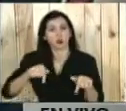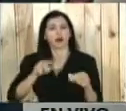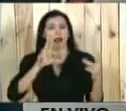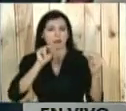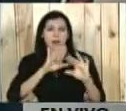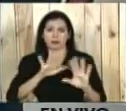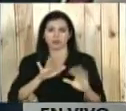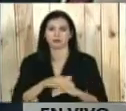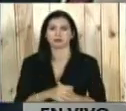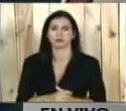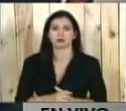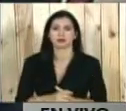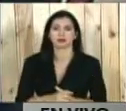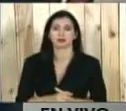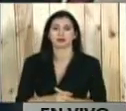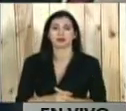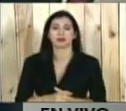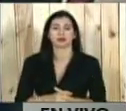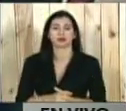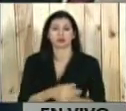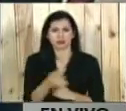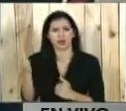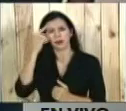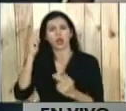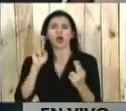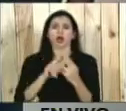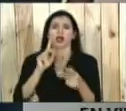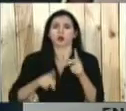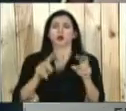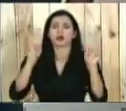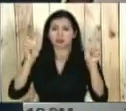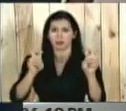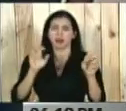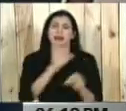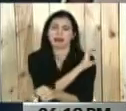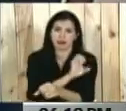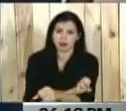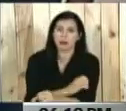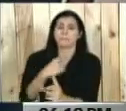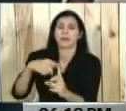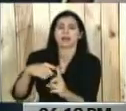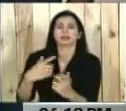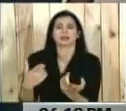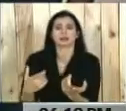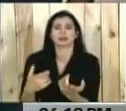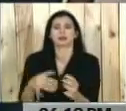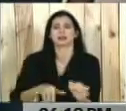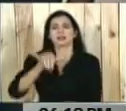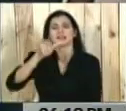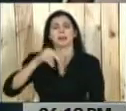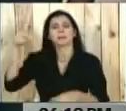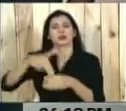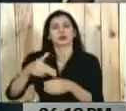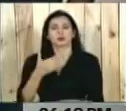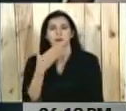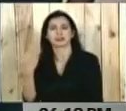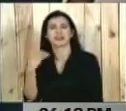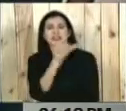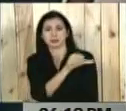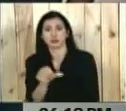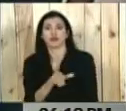Más allá de los temas que se conocen, estuvimos conversando sobre el tema de la energía. La gira petrolera que hice hace una